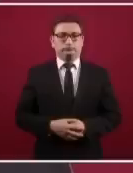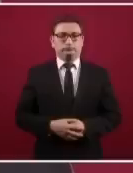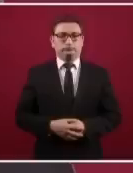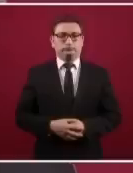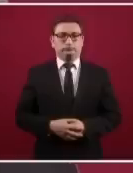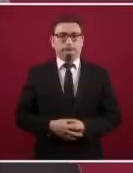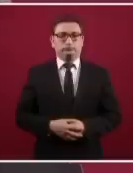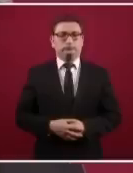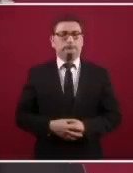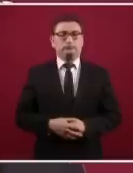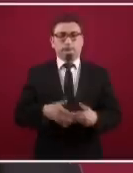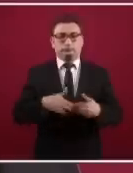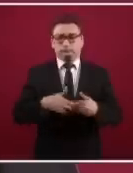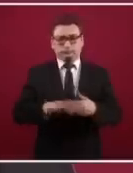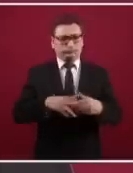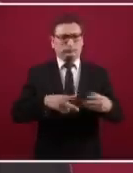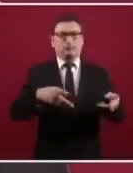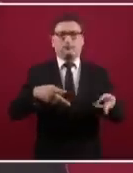no se roben nada.